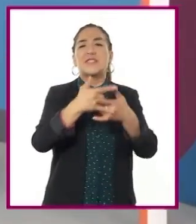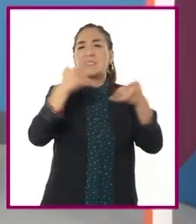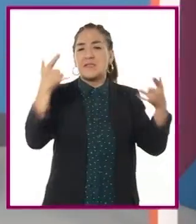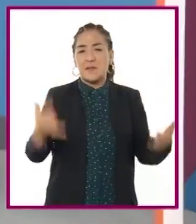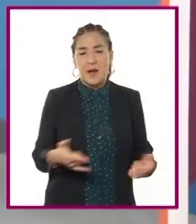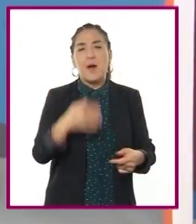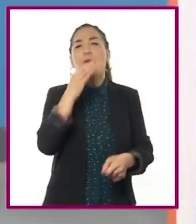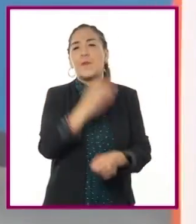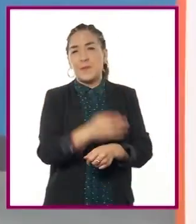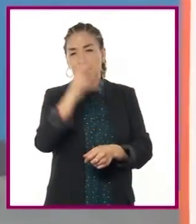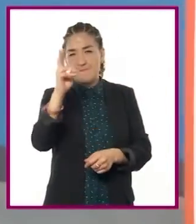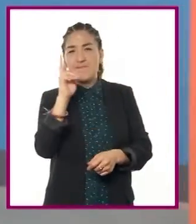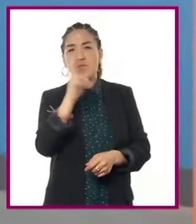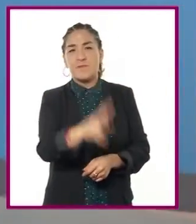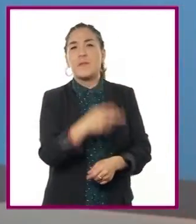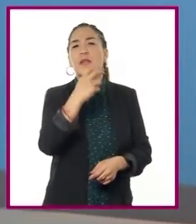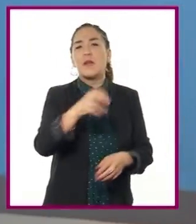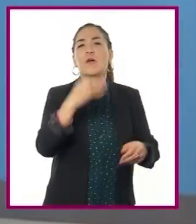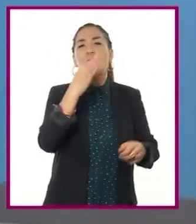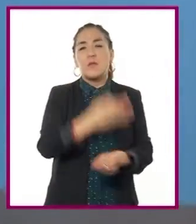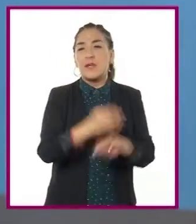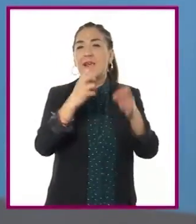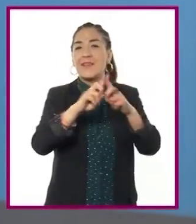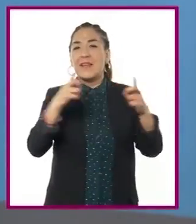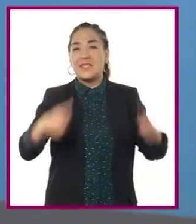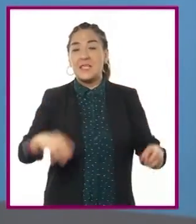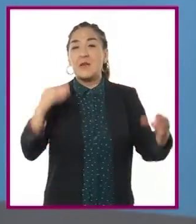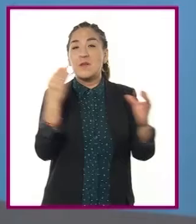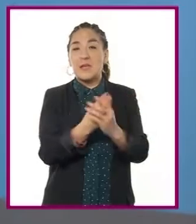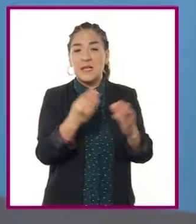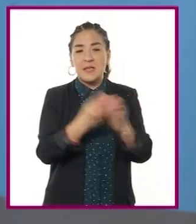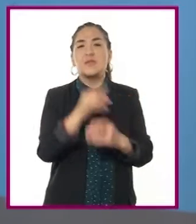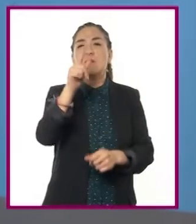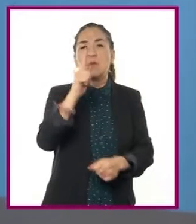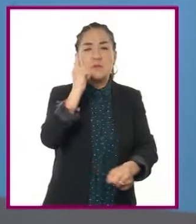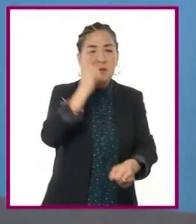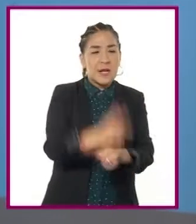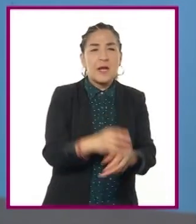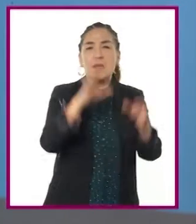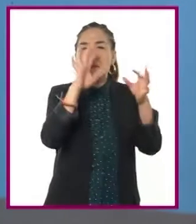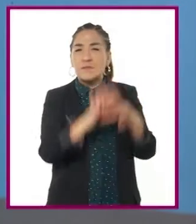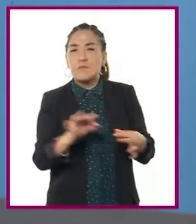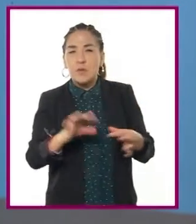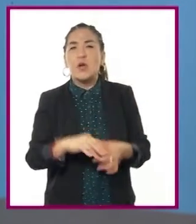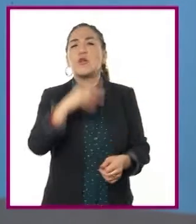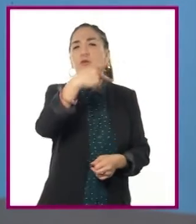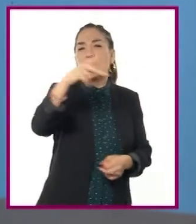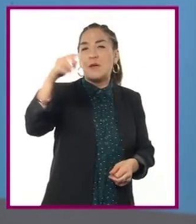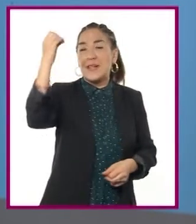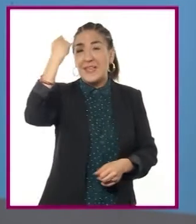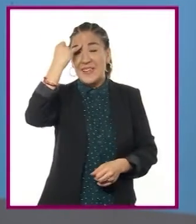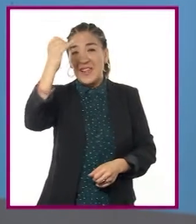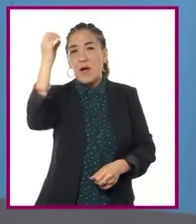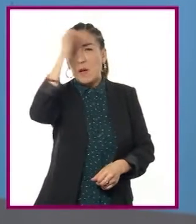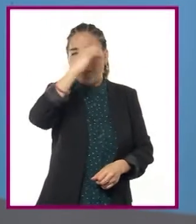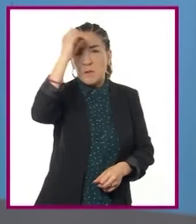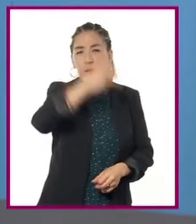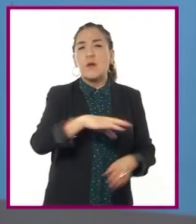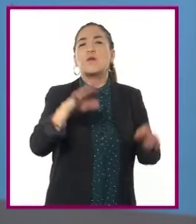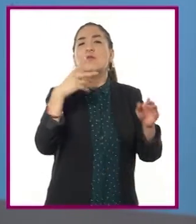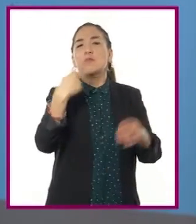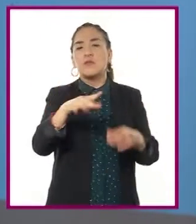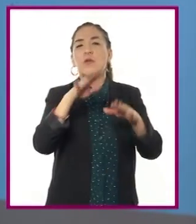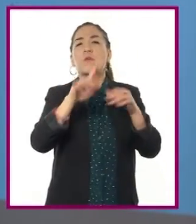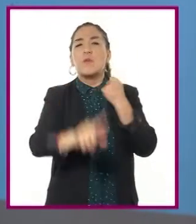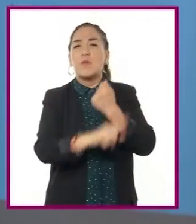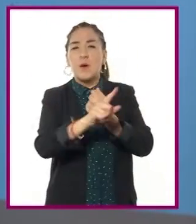Les invito a que, durante el desarrollo de la sesión, identifiquen y describan con sus propias palabras los acontecimientos